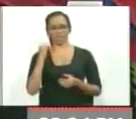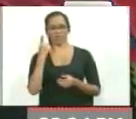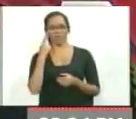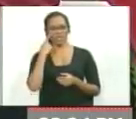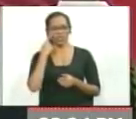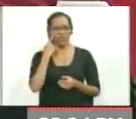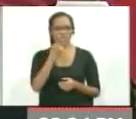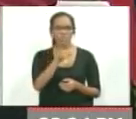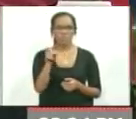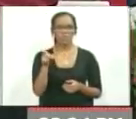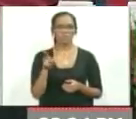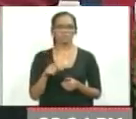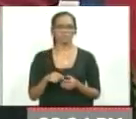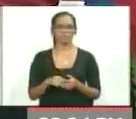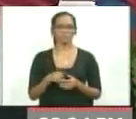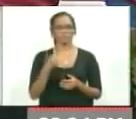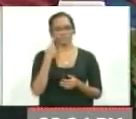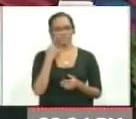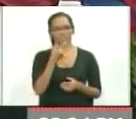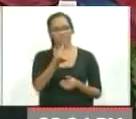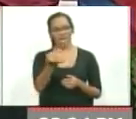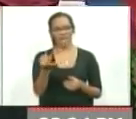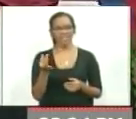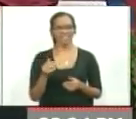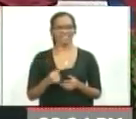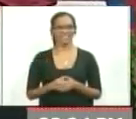por ahí. Bueno, vi varias, en verdad.